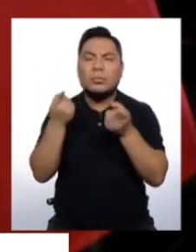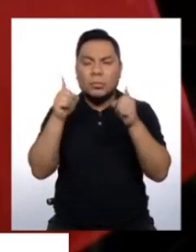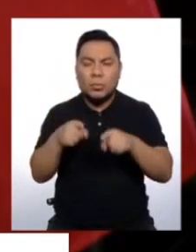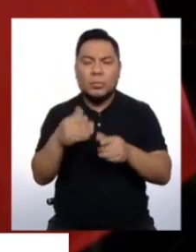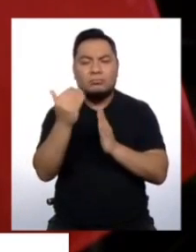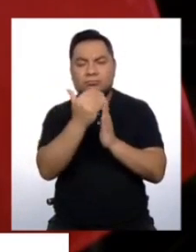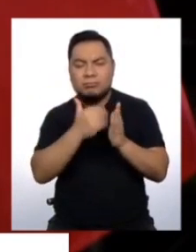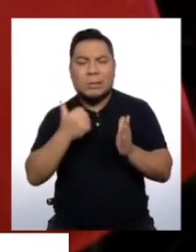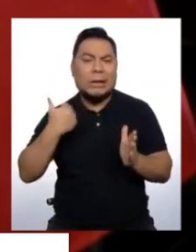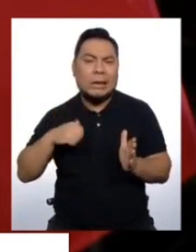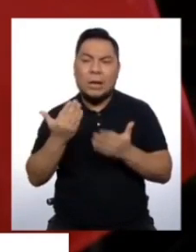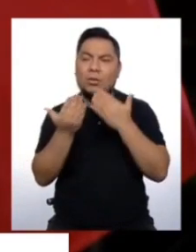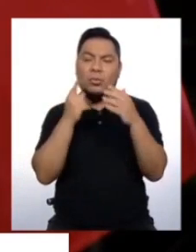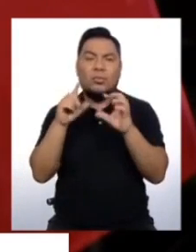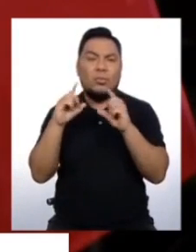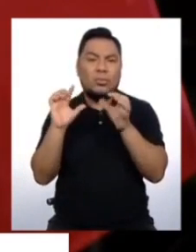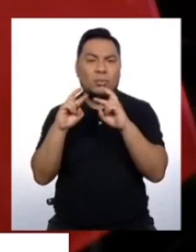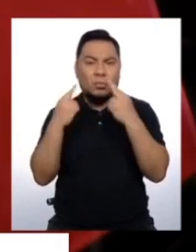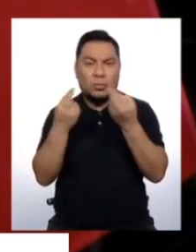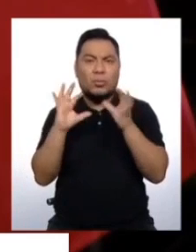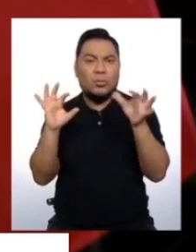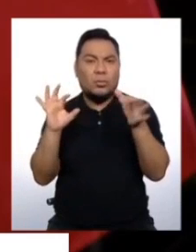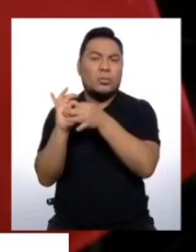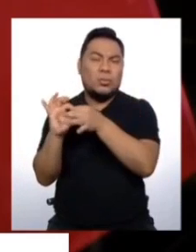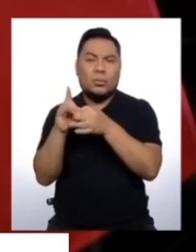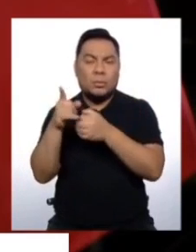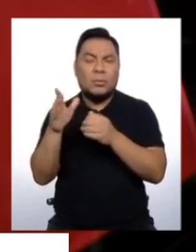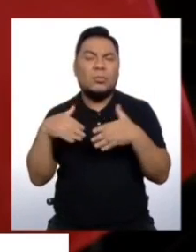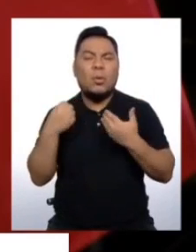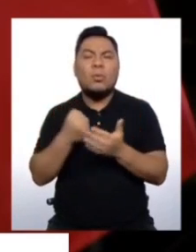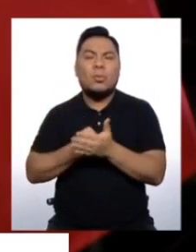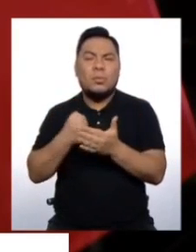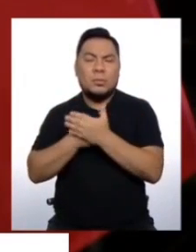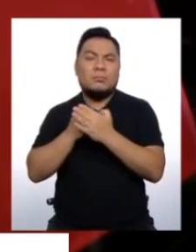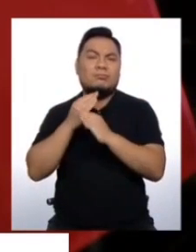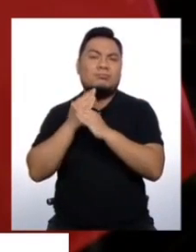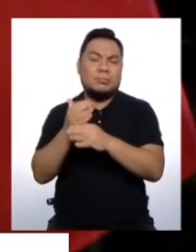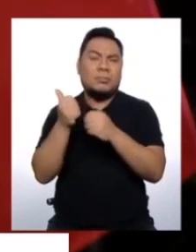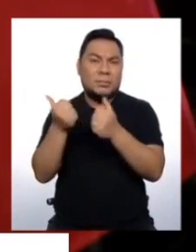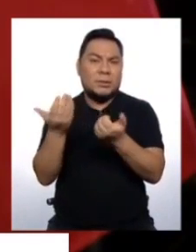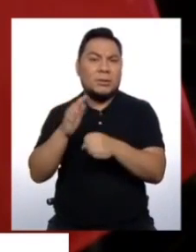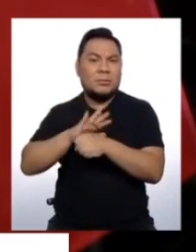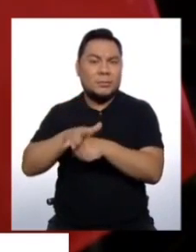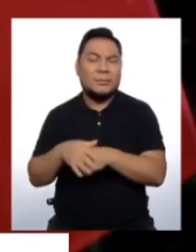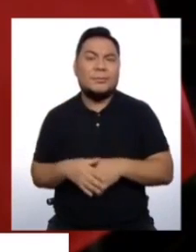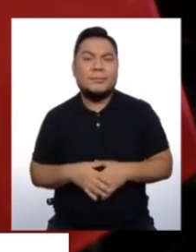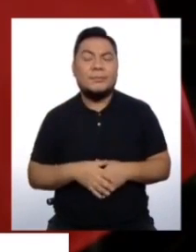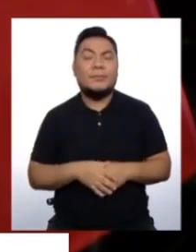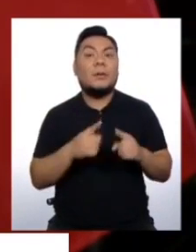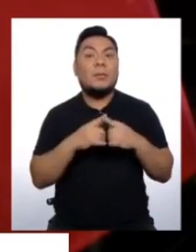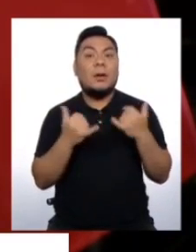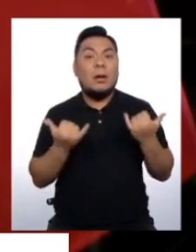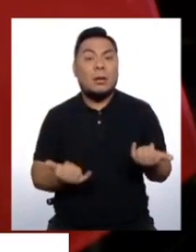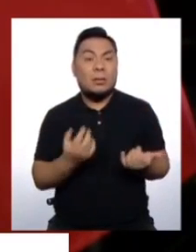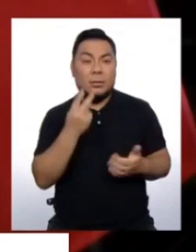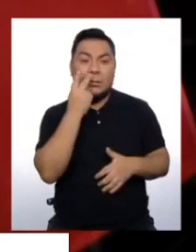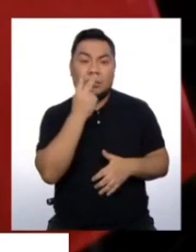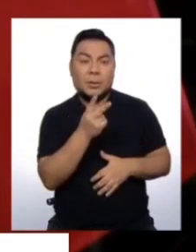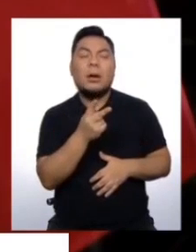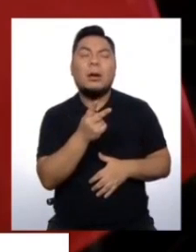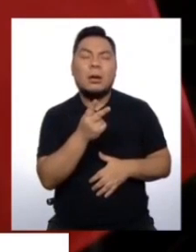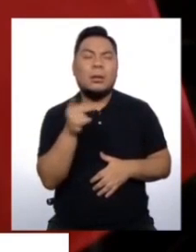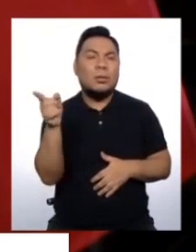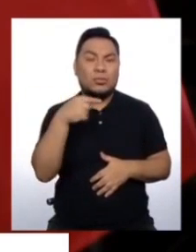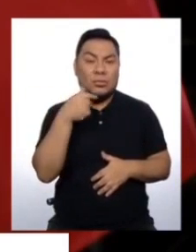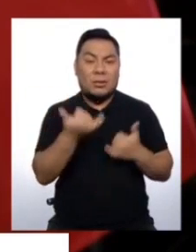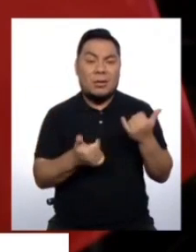alcaldes, cómo juntos poder combatir de manera adecuada. Pero hemos visto y uno va aprendiendo